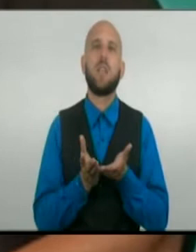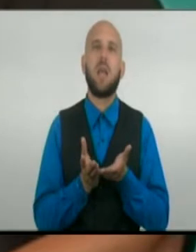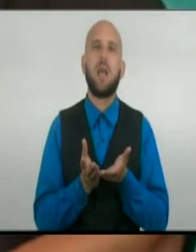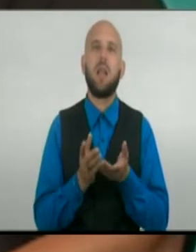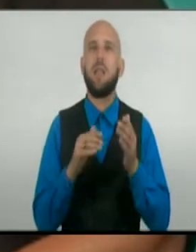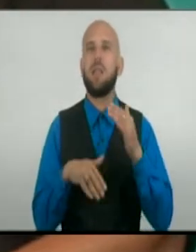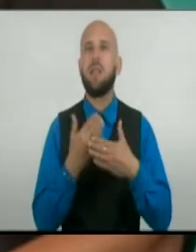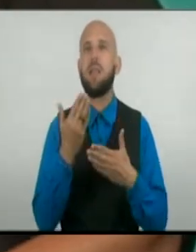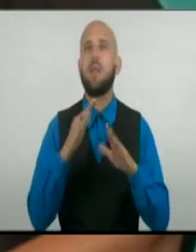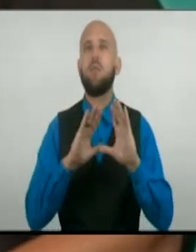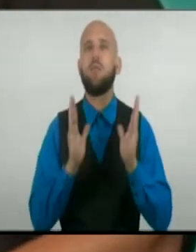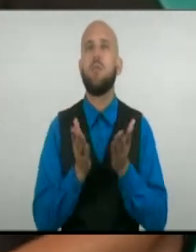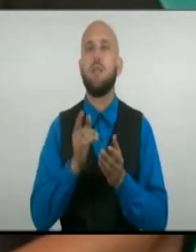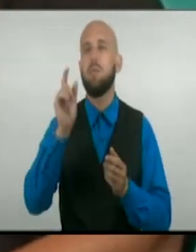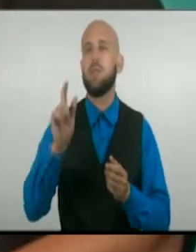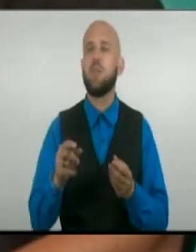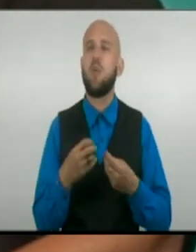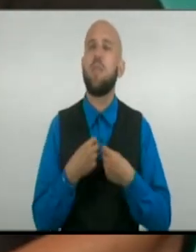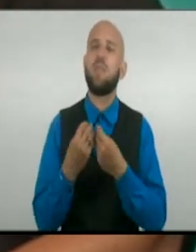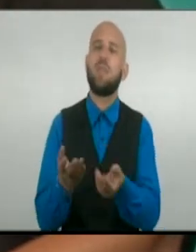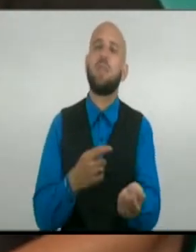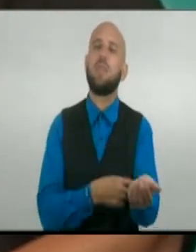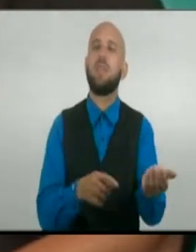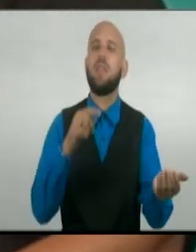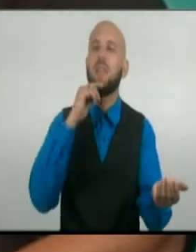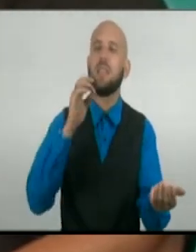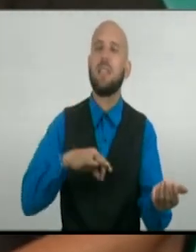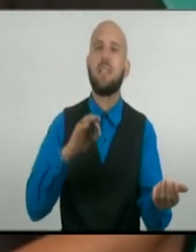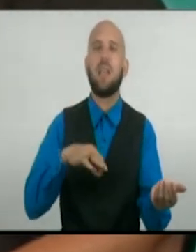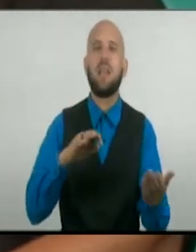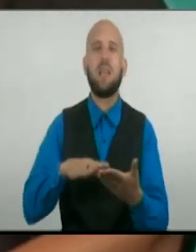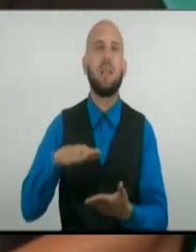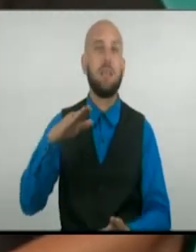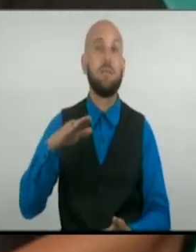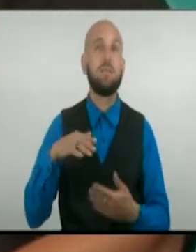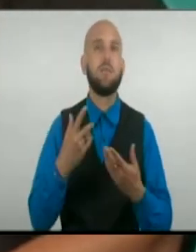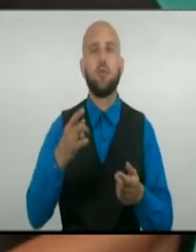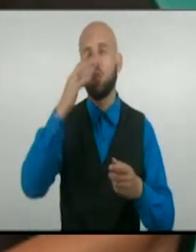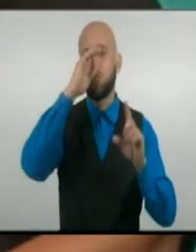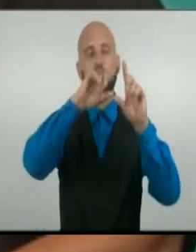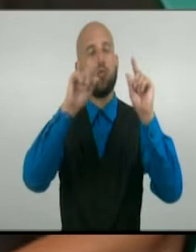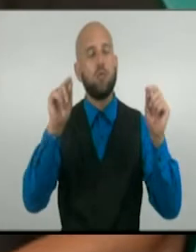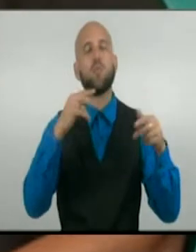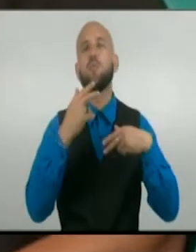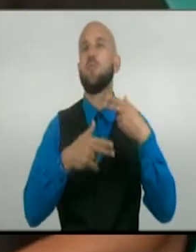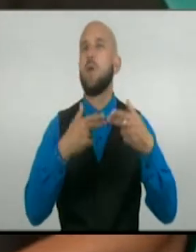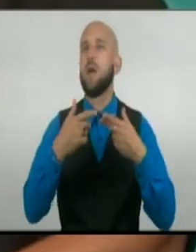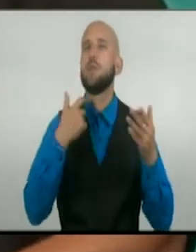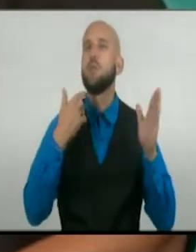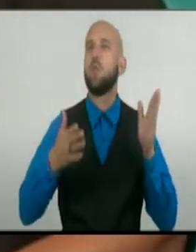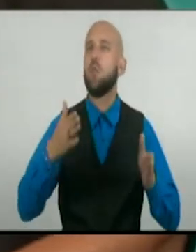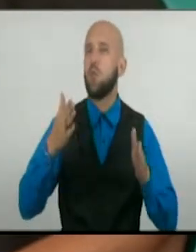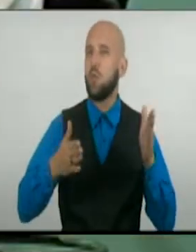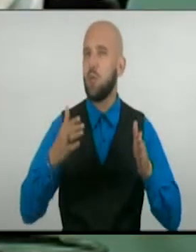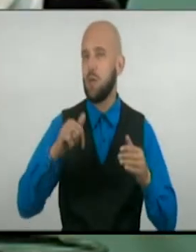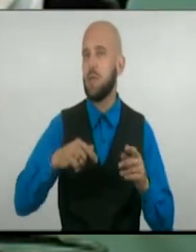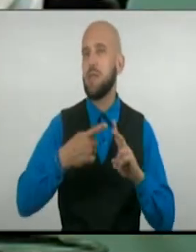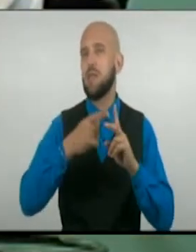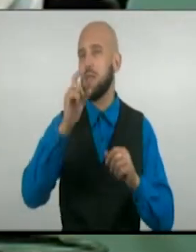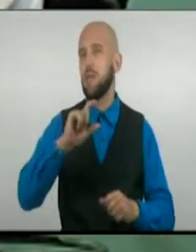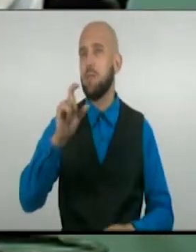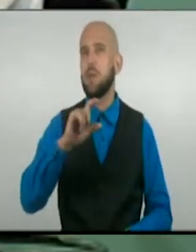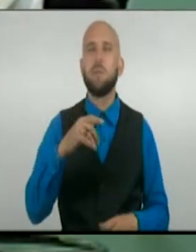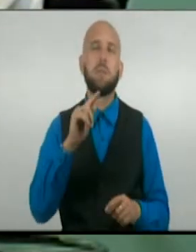y siempre se realiza una jornada en el país y por supuesto en camagüey cuando